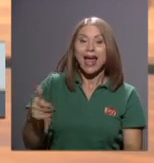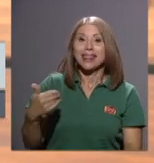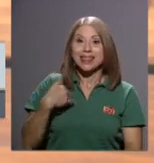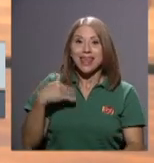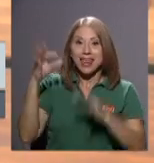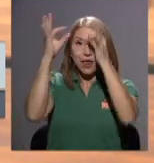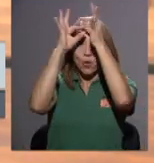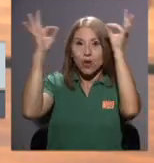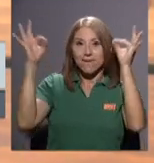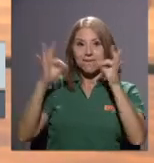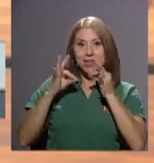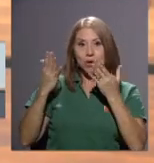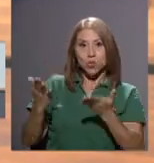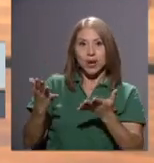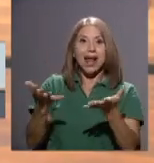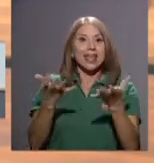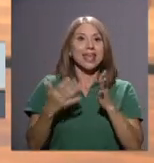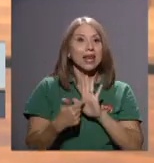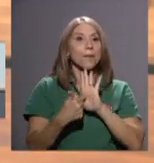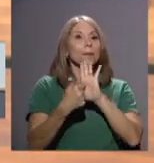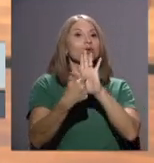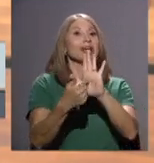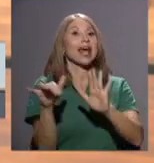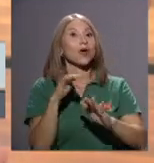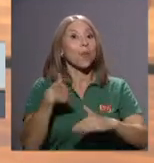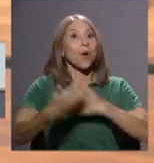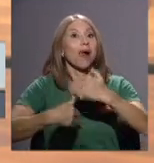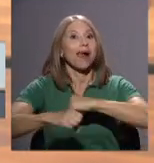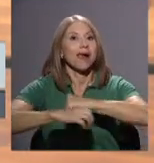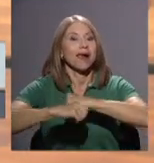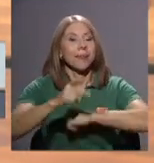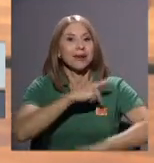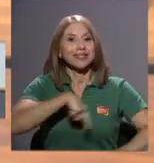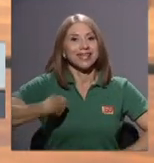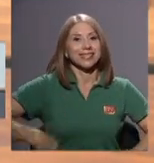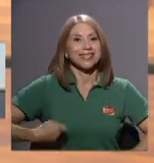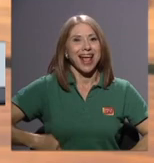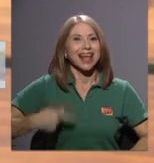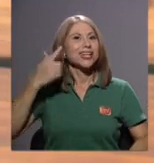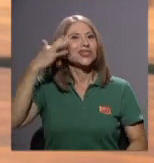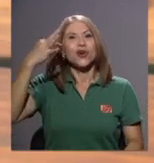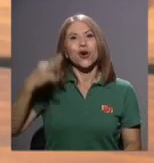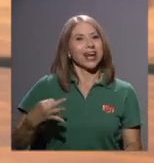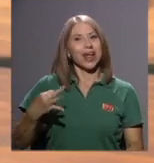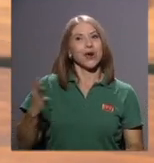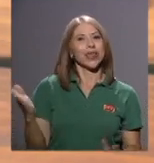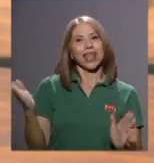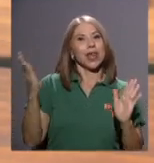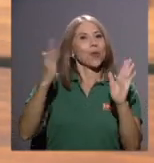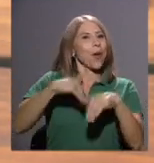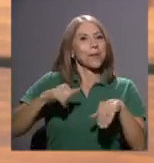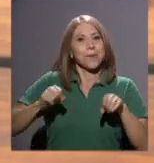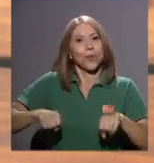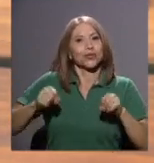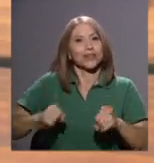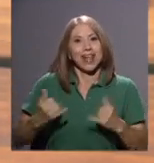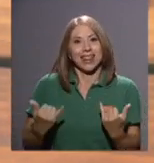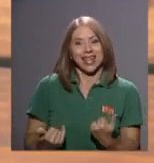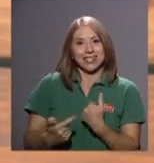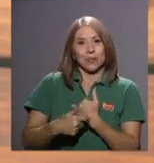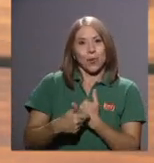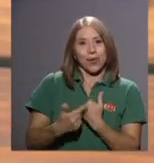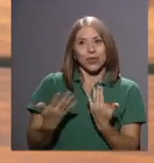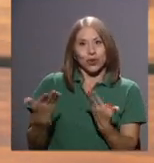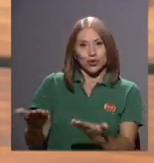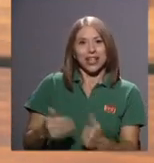como presidencial, yo creo que de verdad que no existe ninguna posibilidad de que lo sea en este momento. Por supuesto que esta es mi opinión